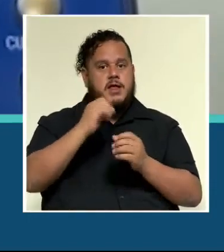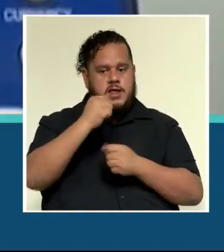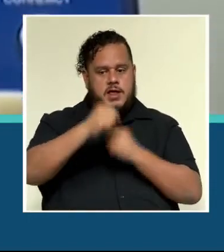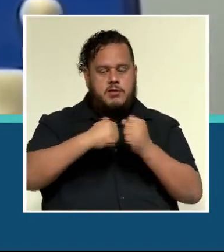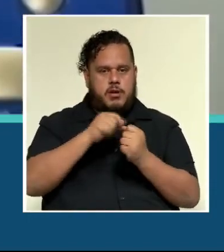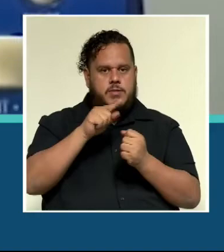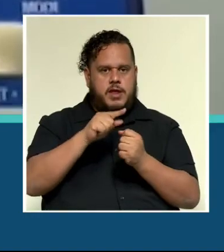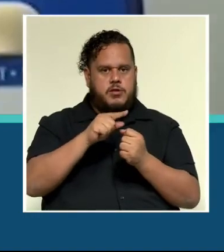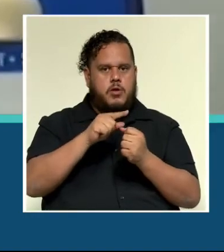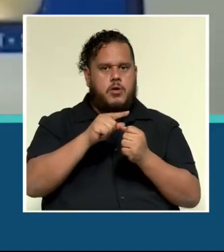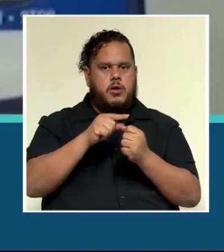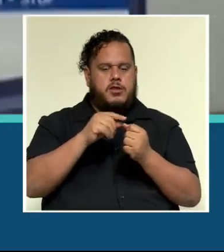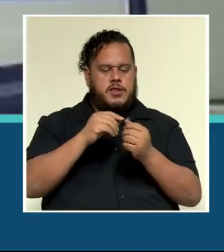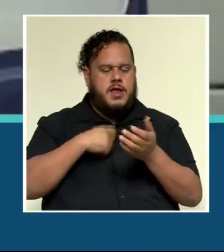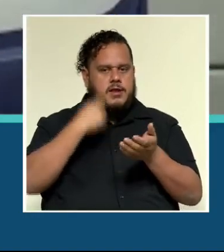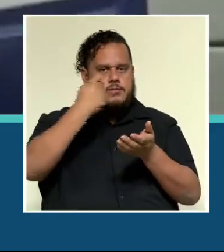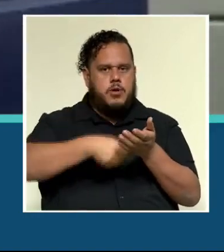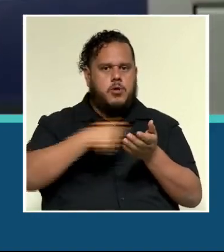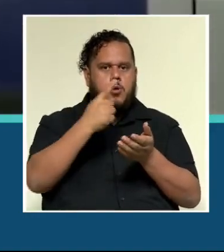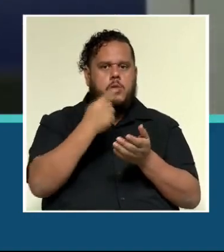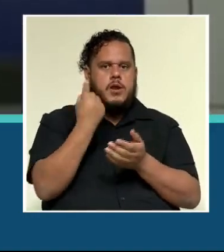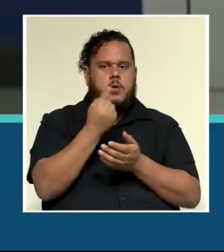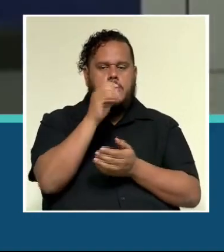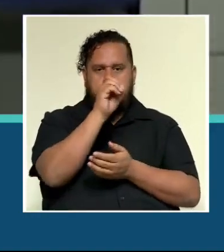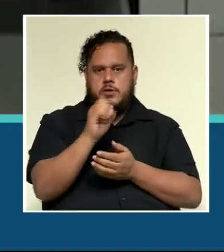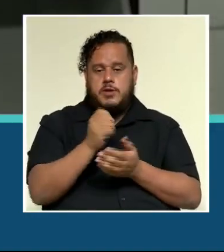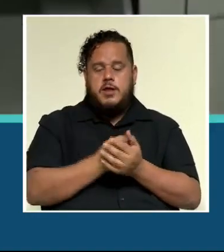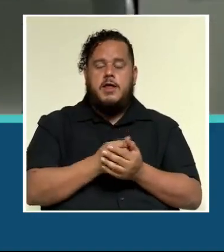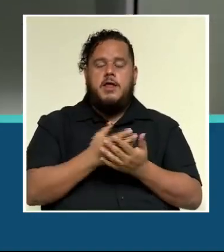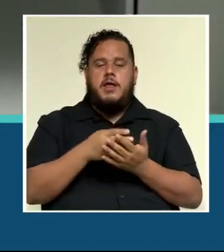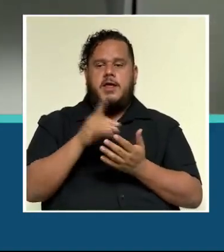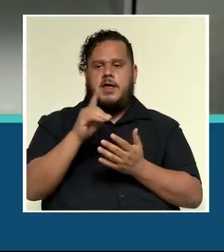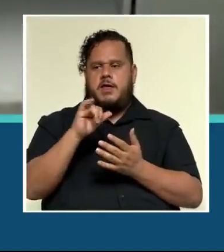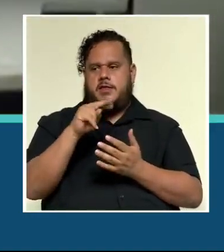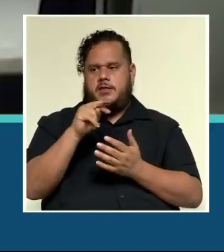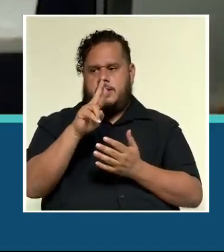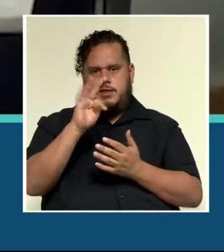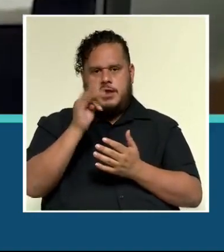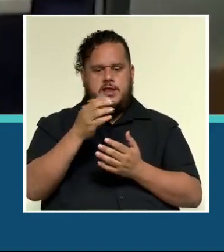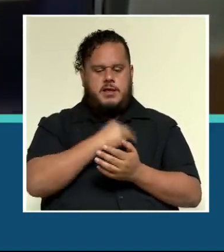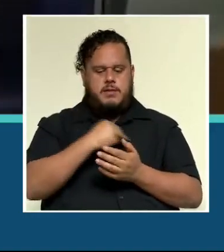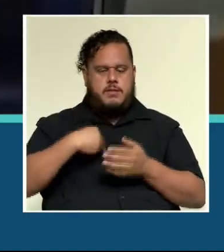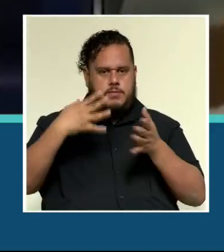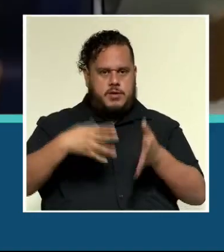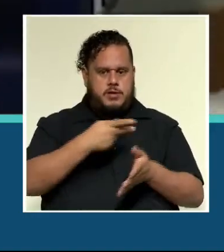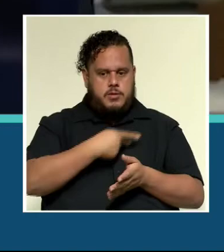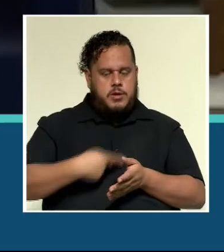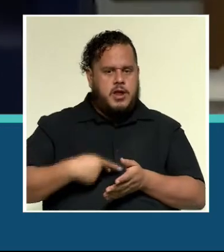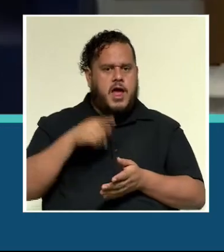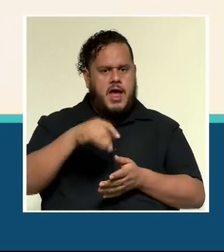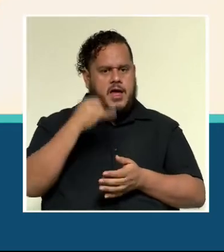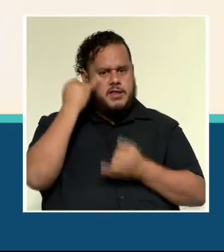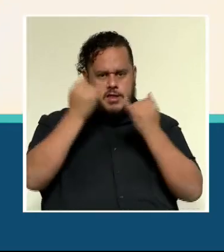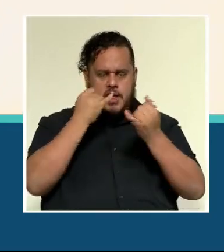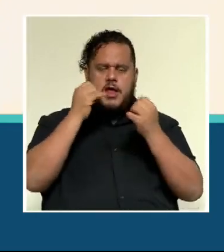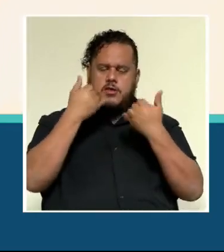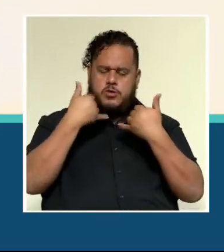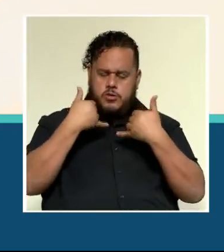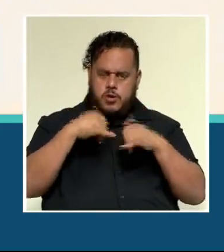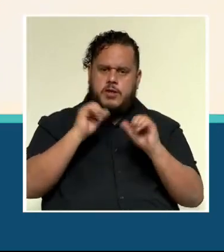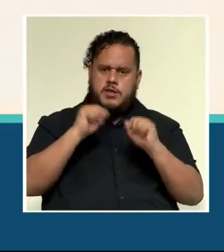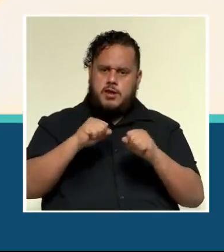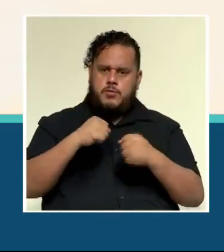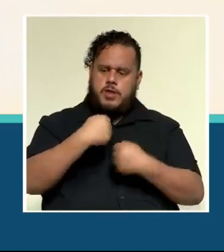se grave con una única tasa. Yanina Dinarte, ministra de la Presidencia, dijo que a la iniciativa todavía se le pueden hacer